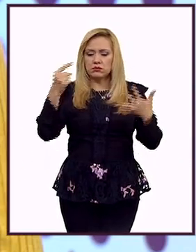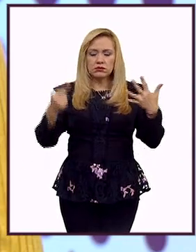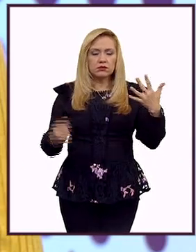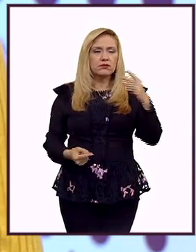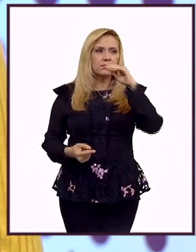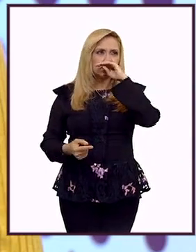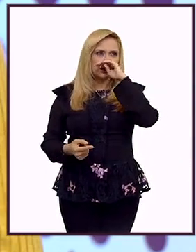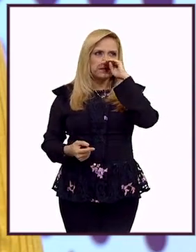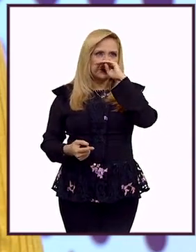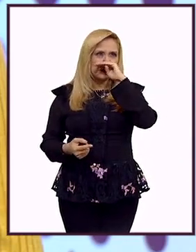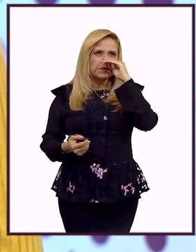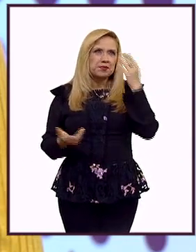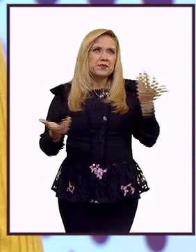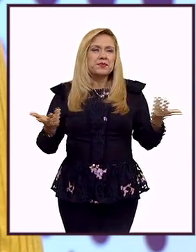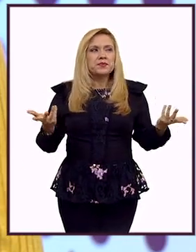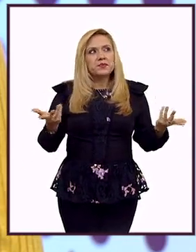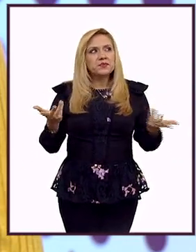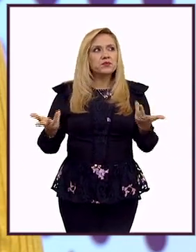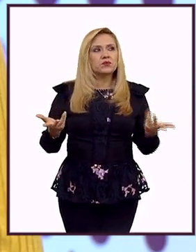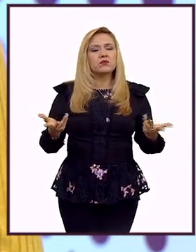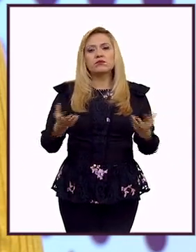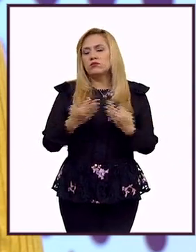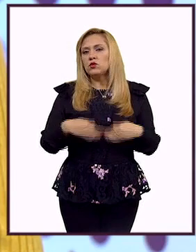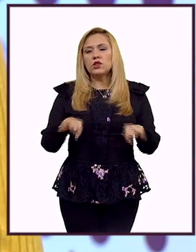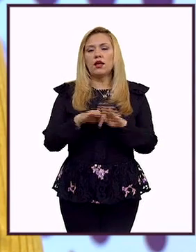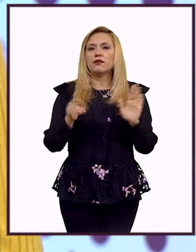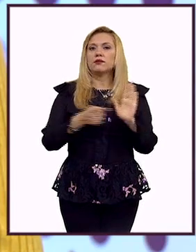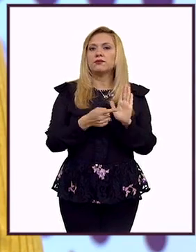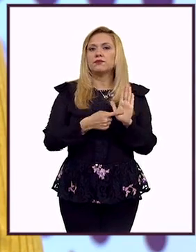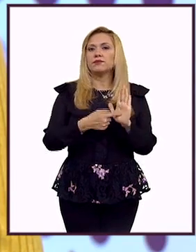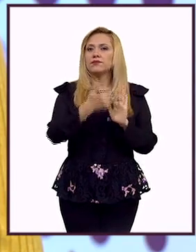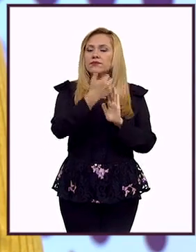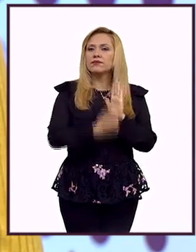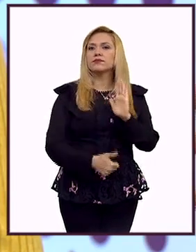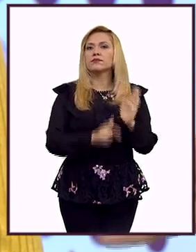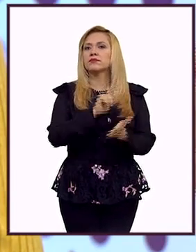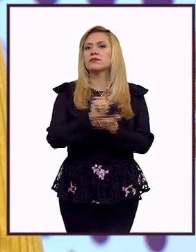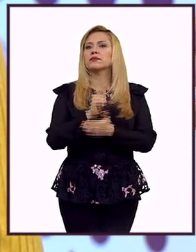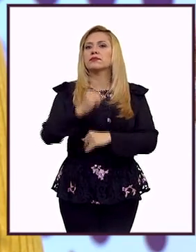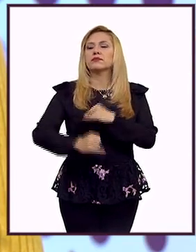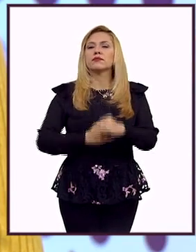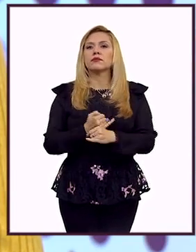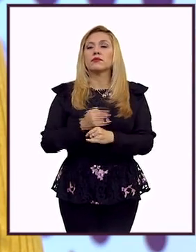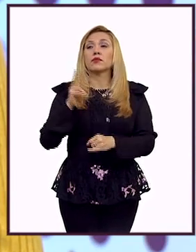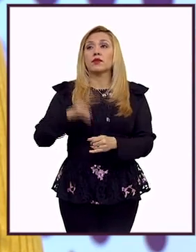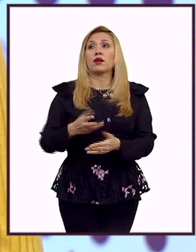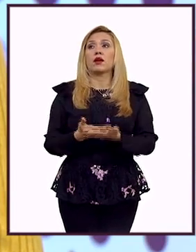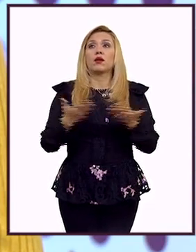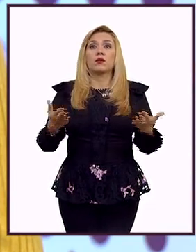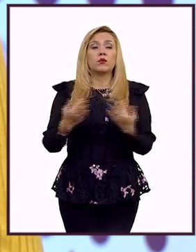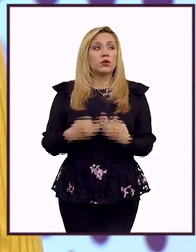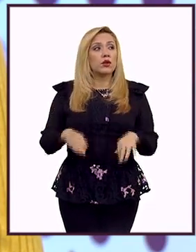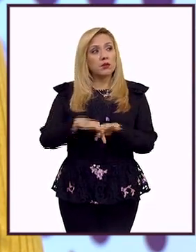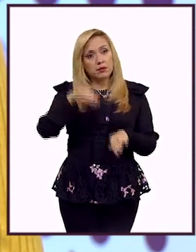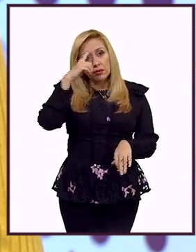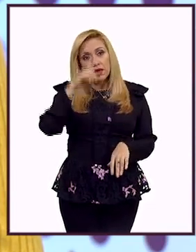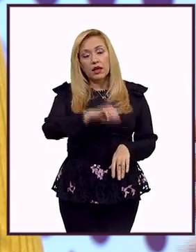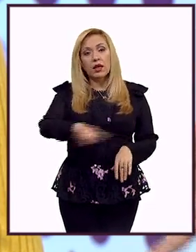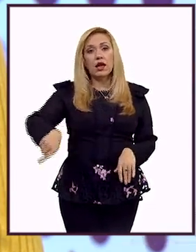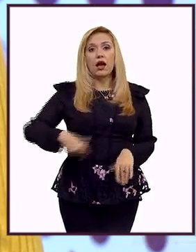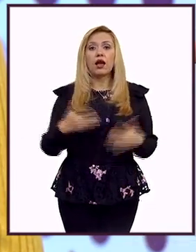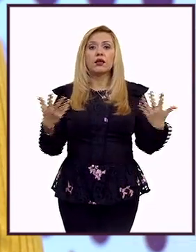por supuesto le dan un peso muy importante a la declaración, y que llega en un momento importante también pues para la propia